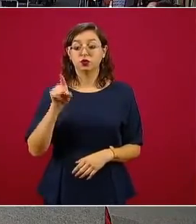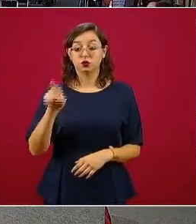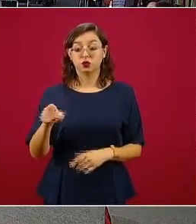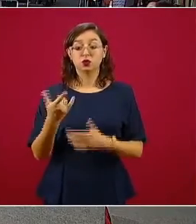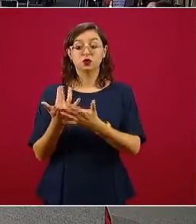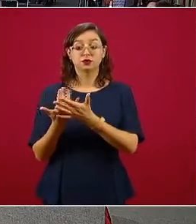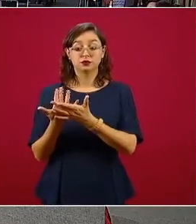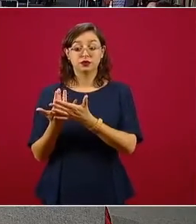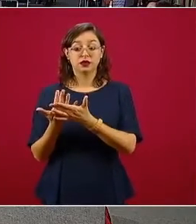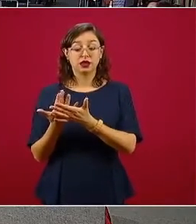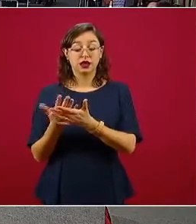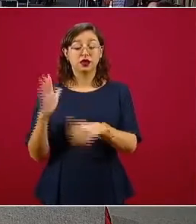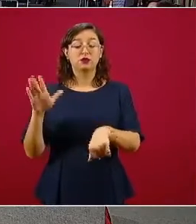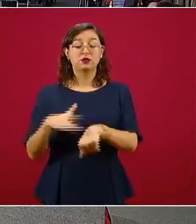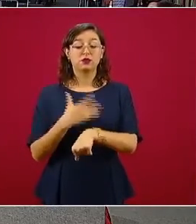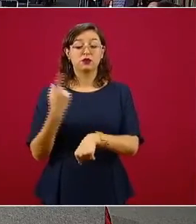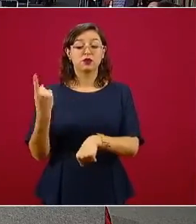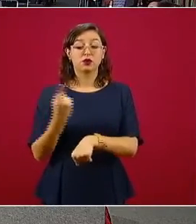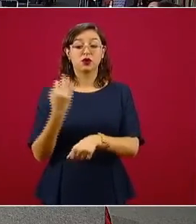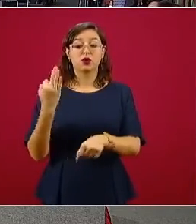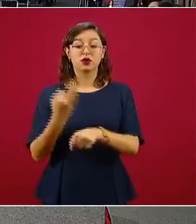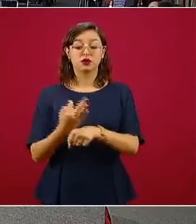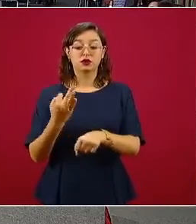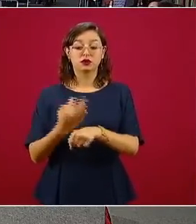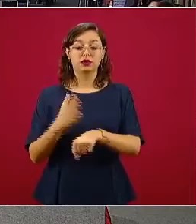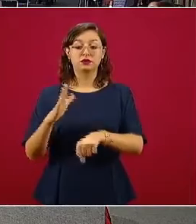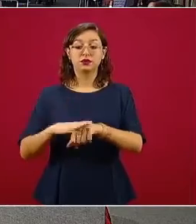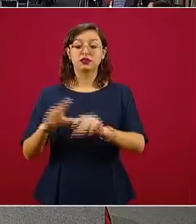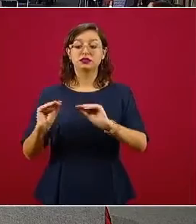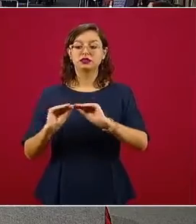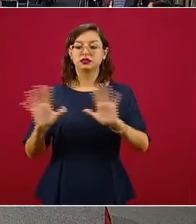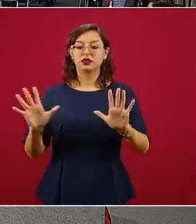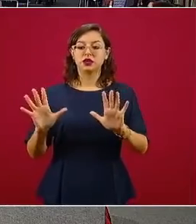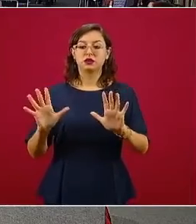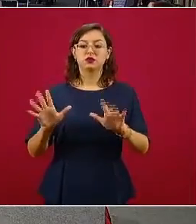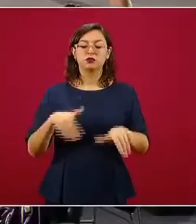porque ahorita vamos a aclarar de cuándo es que van a venir a